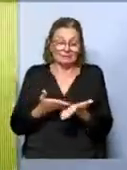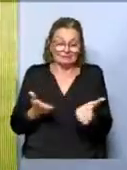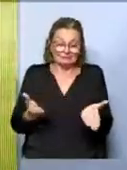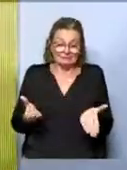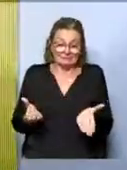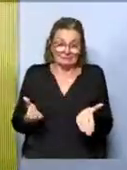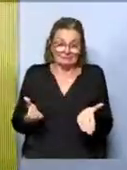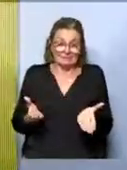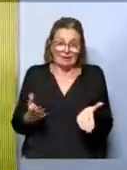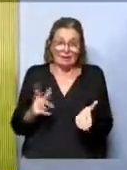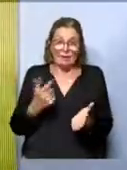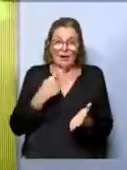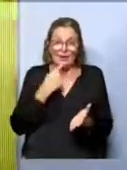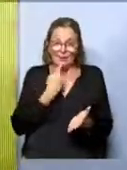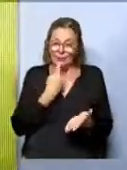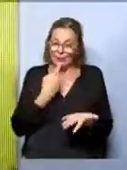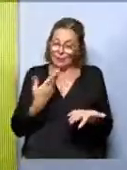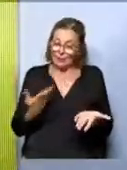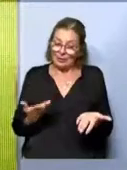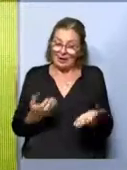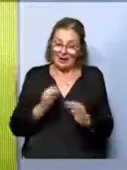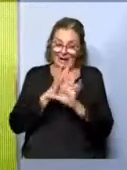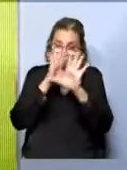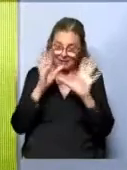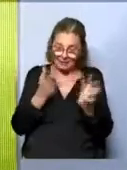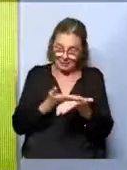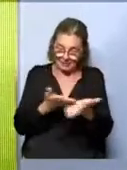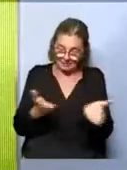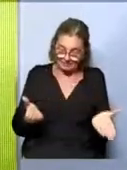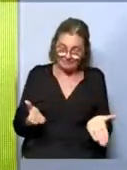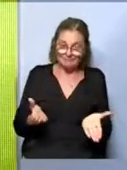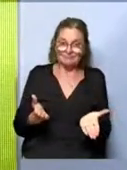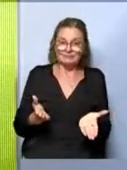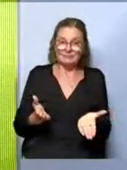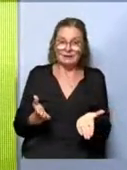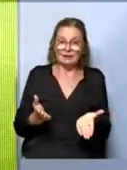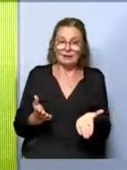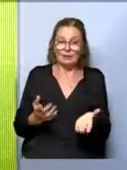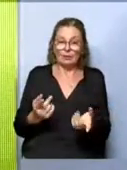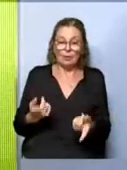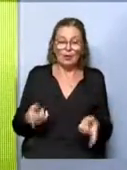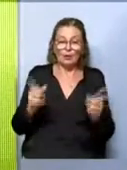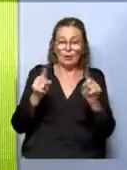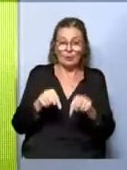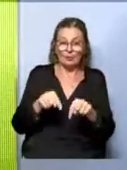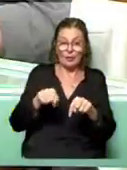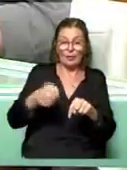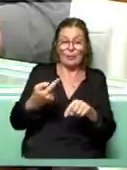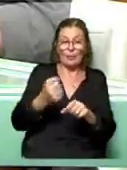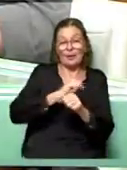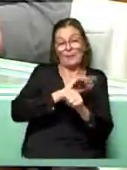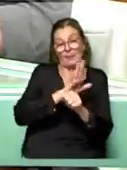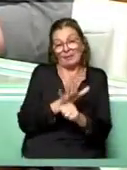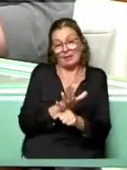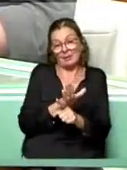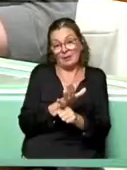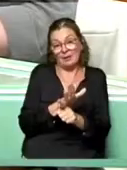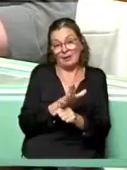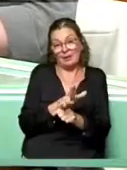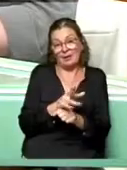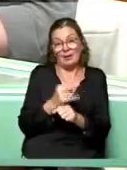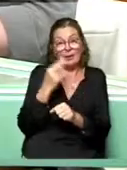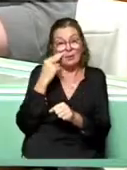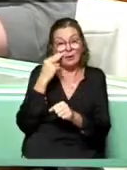no genera demasiadas dudas este escenario. O sea, claramente lo que sucedió fue que la recuperación post-pandemia, los